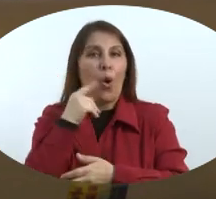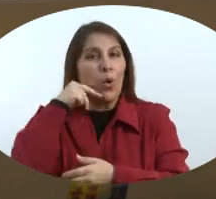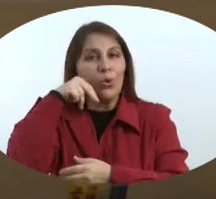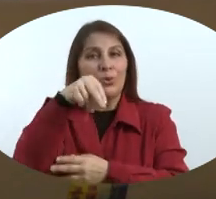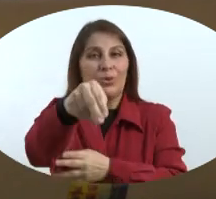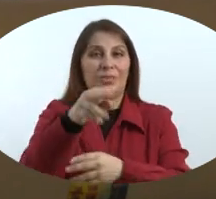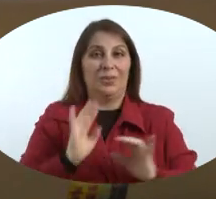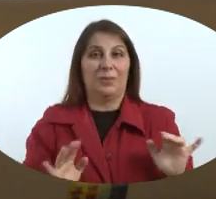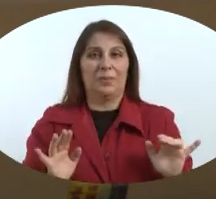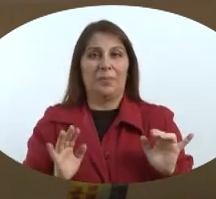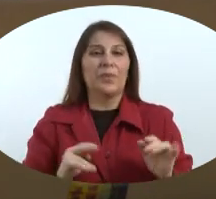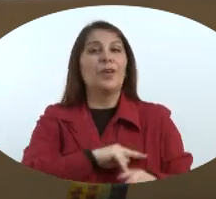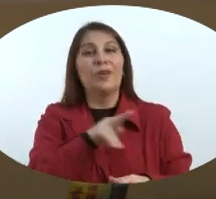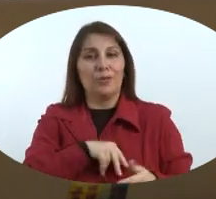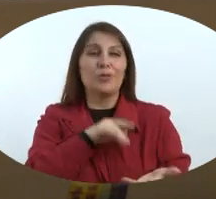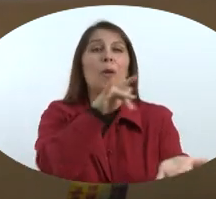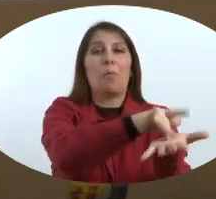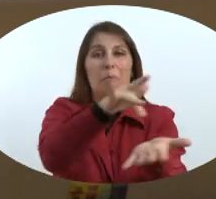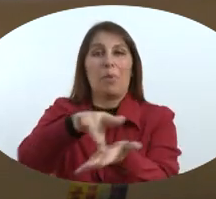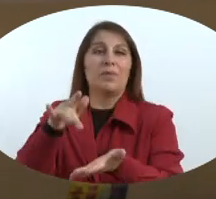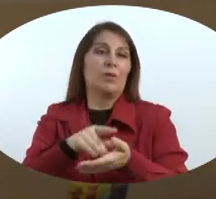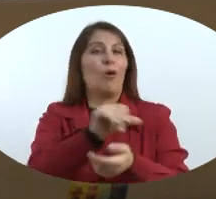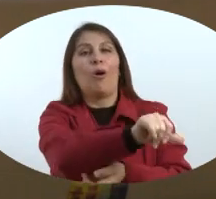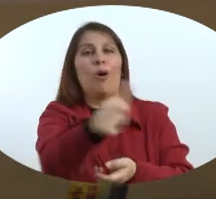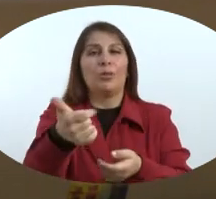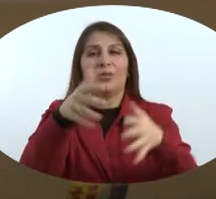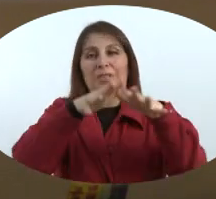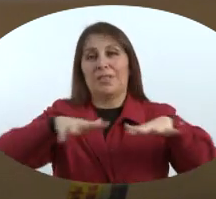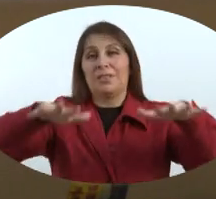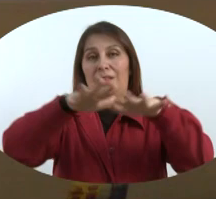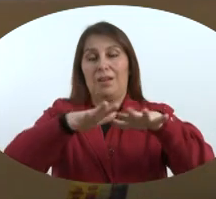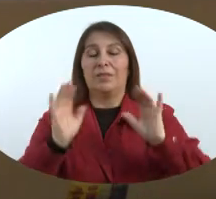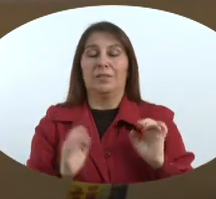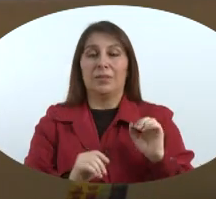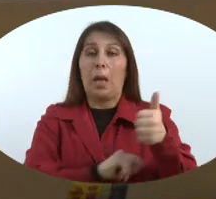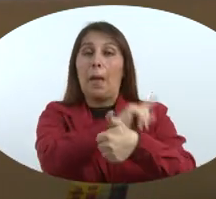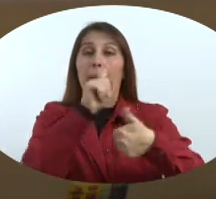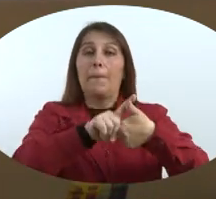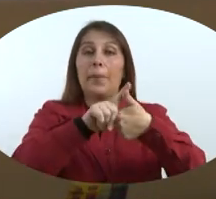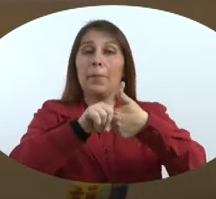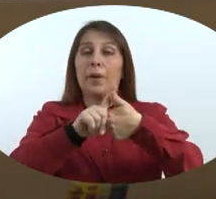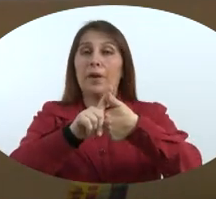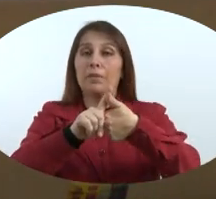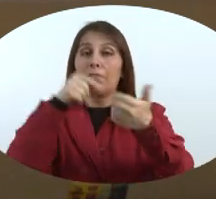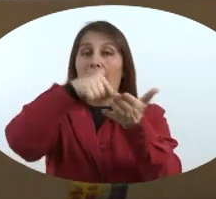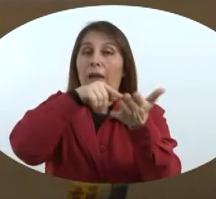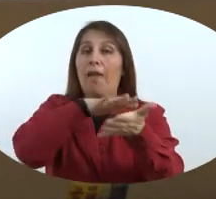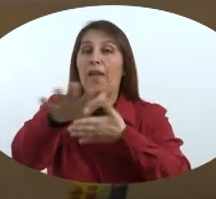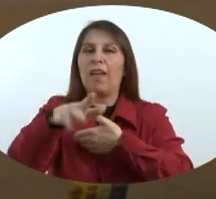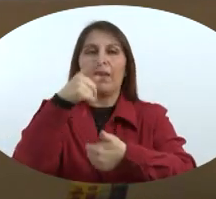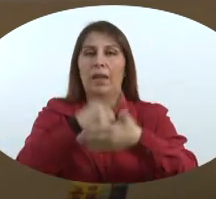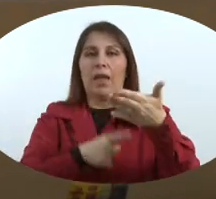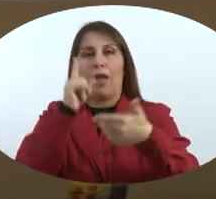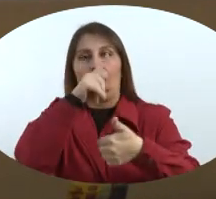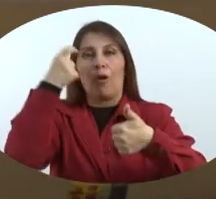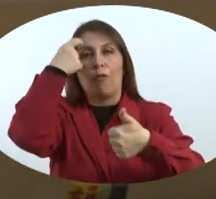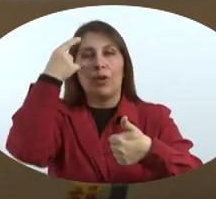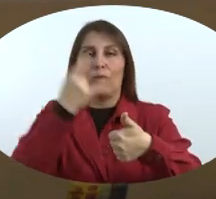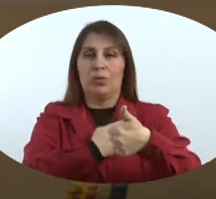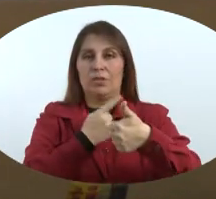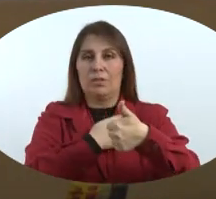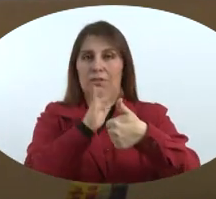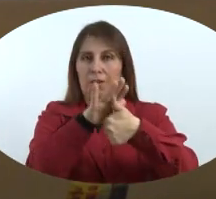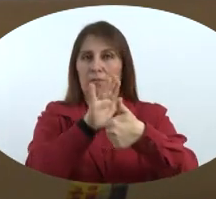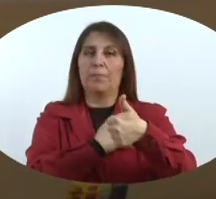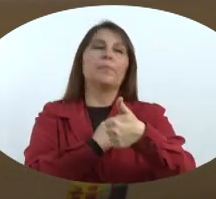también hemos sido parte de estos escenarios de participación en este sentido el primer eje de trabajo es el gobierno universitario para